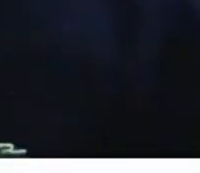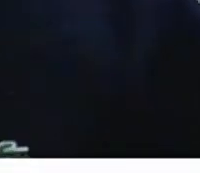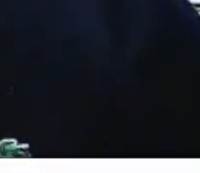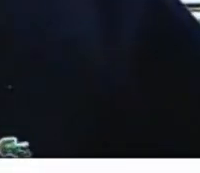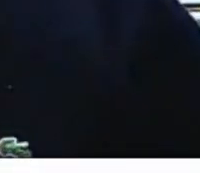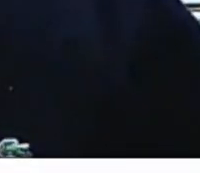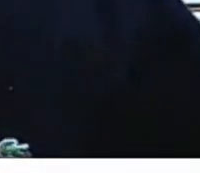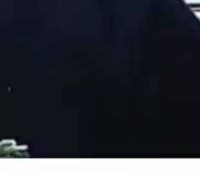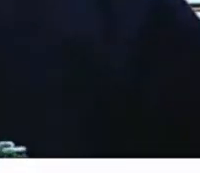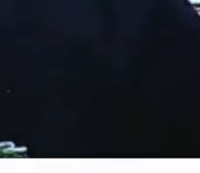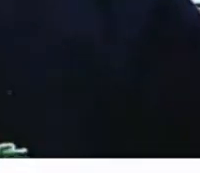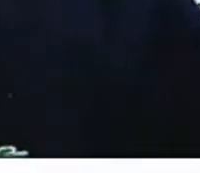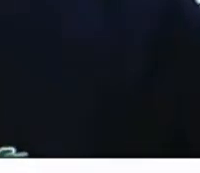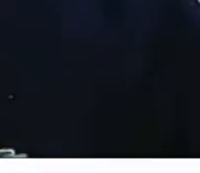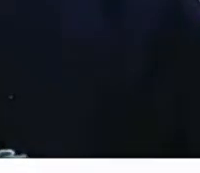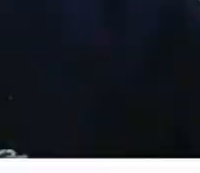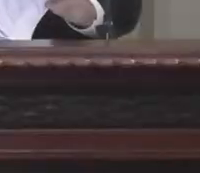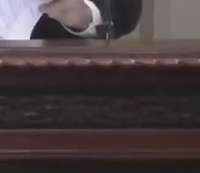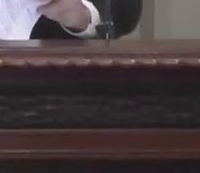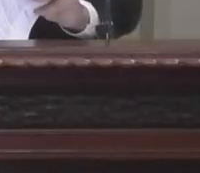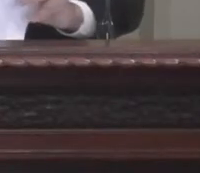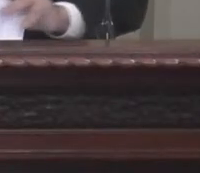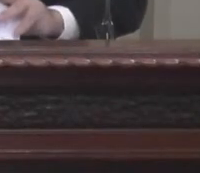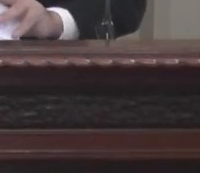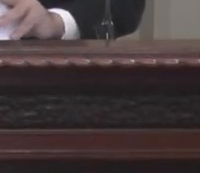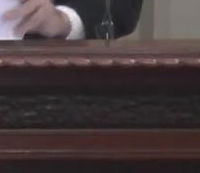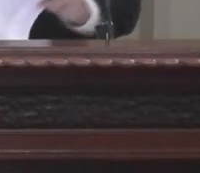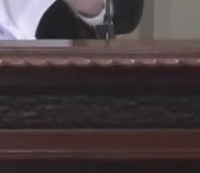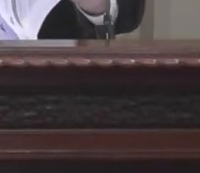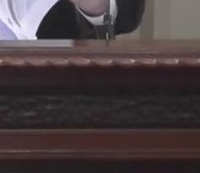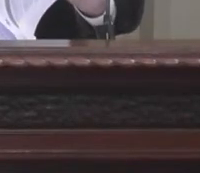Gracias, diputado Real. Diputado Blanco.